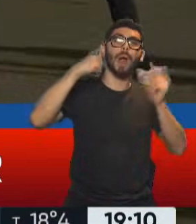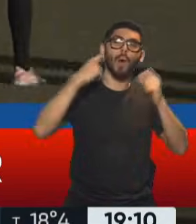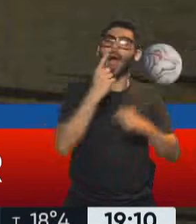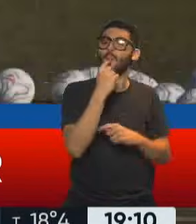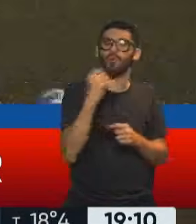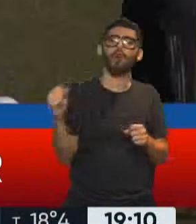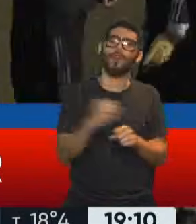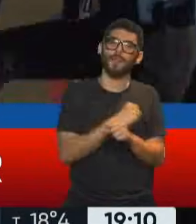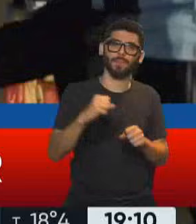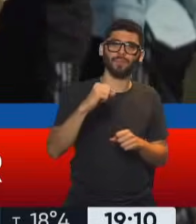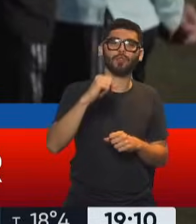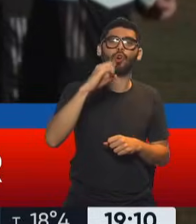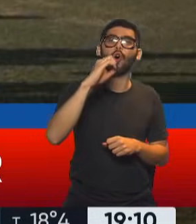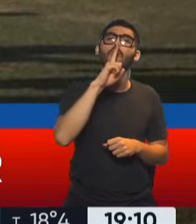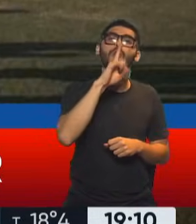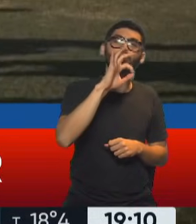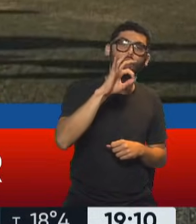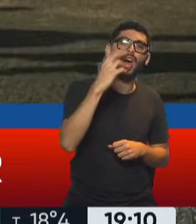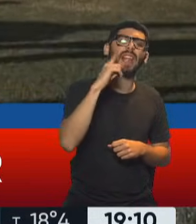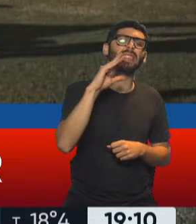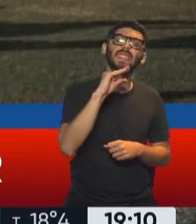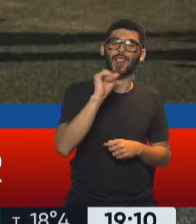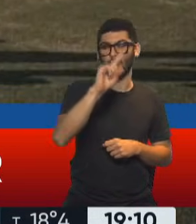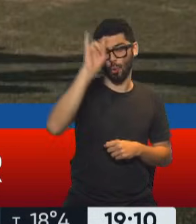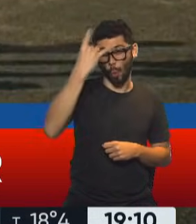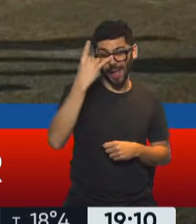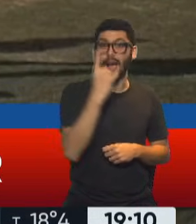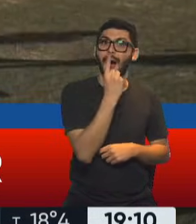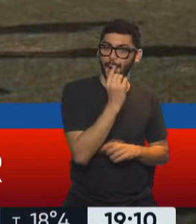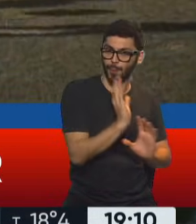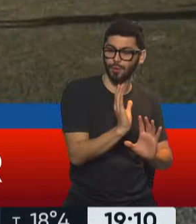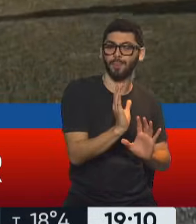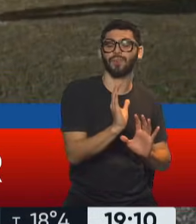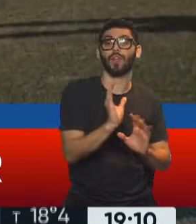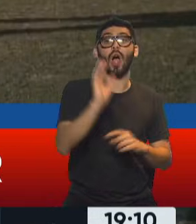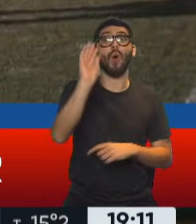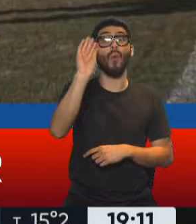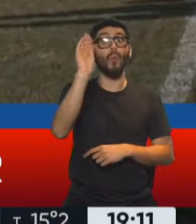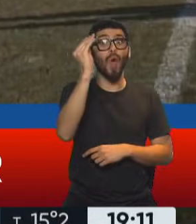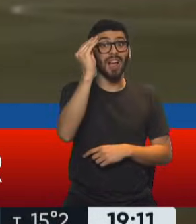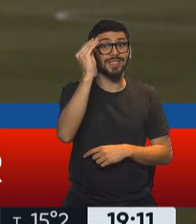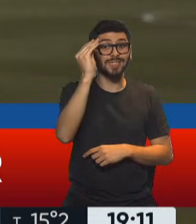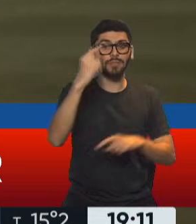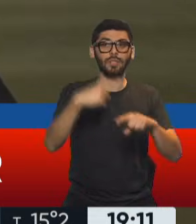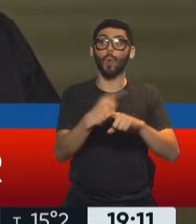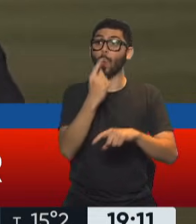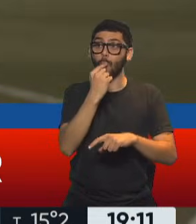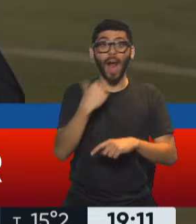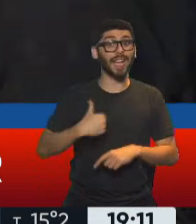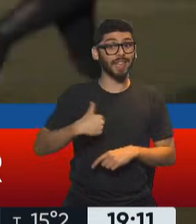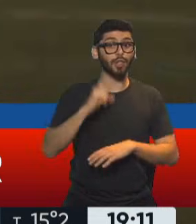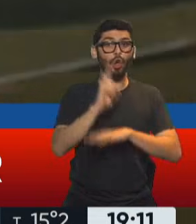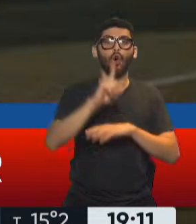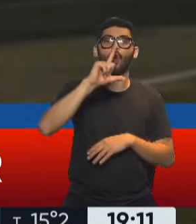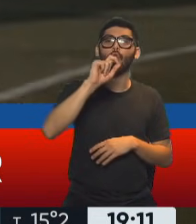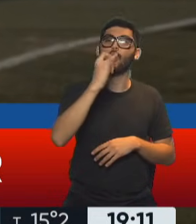designado, Osto Hitch, el uruguayo. En este caso, a Brasil lo dirige un argentino, Patricio Lustó,